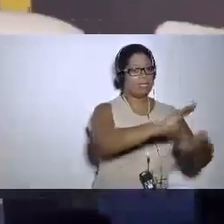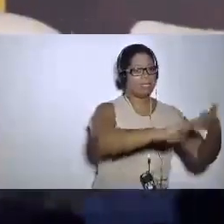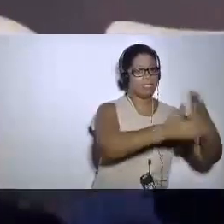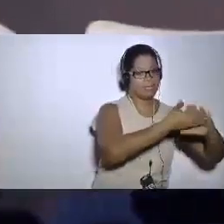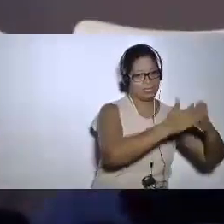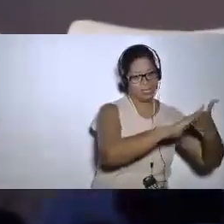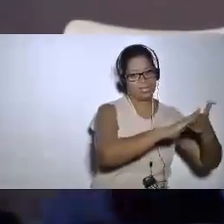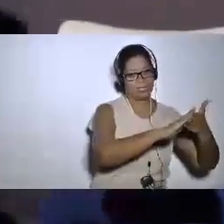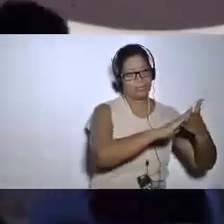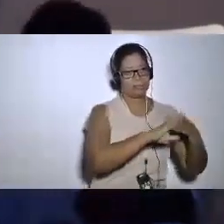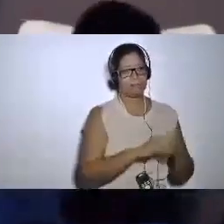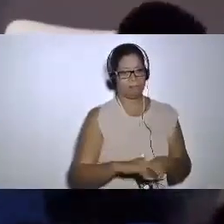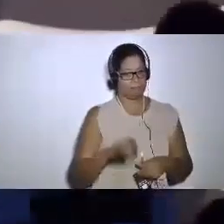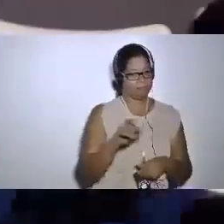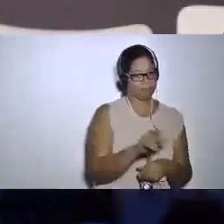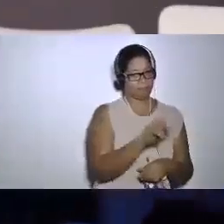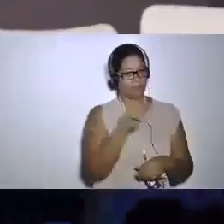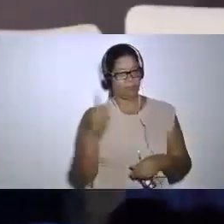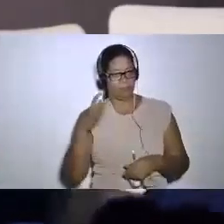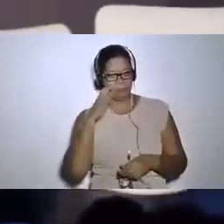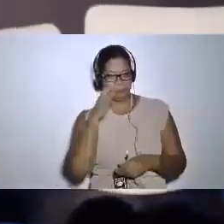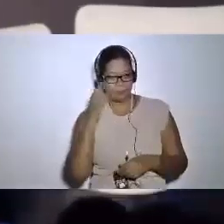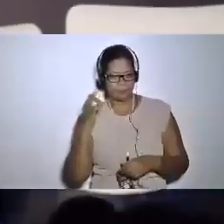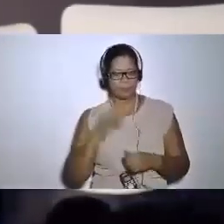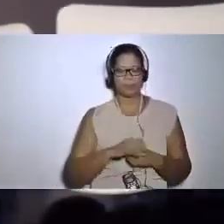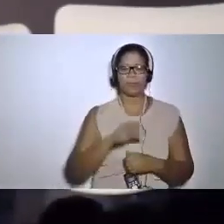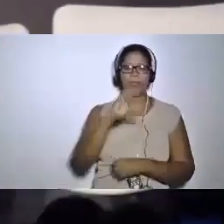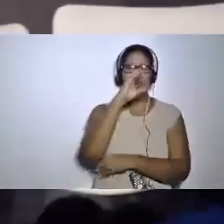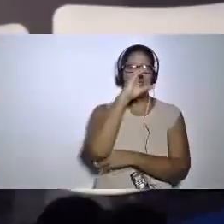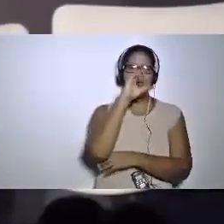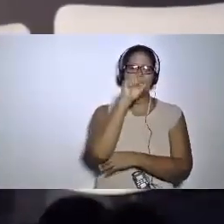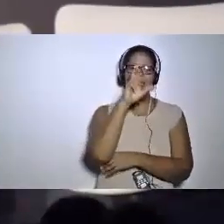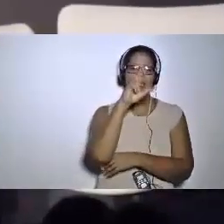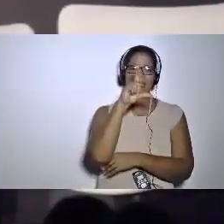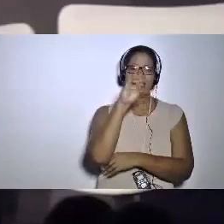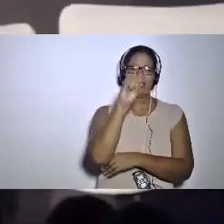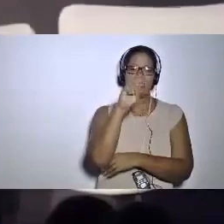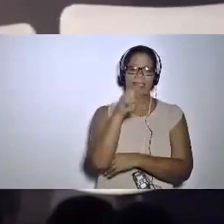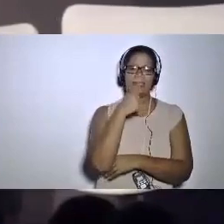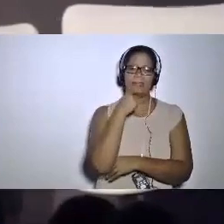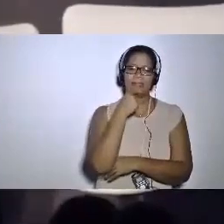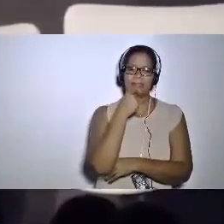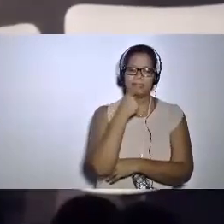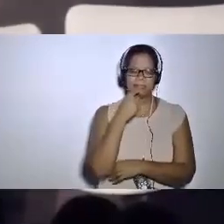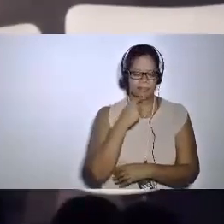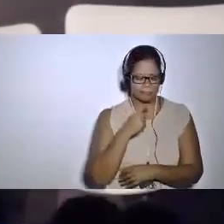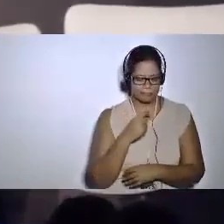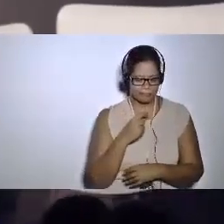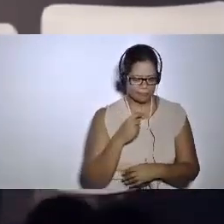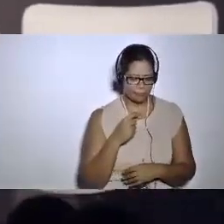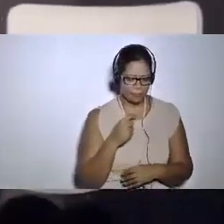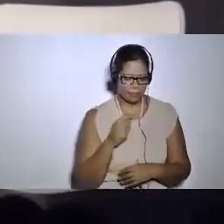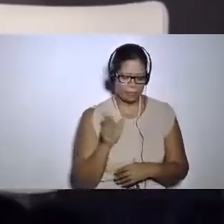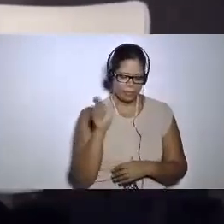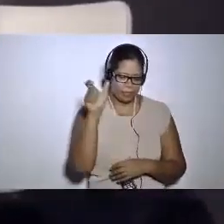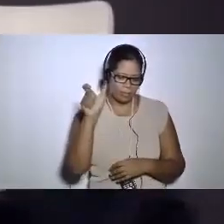comunidades. Y Carlos mencionó una persona,